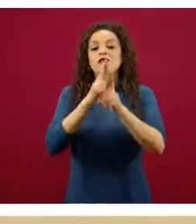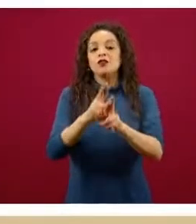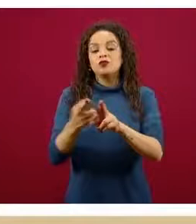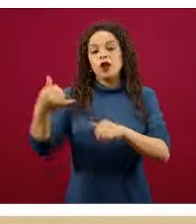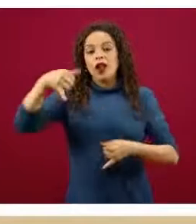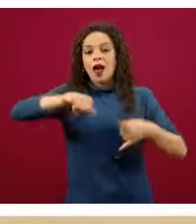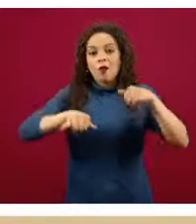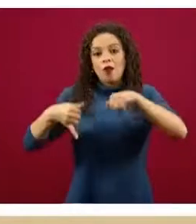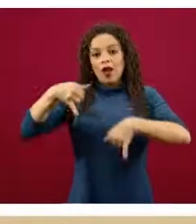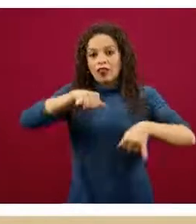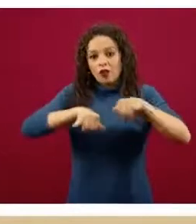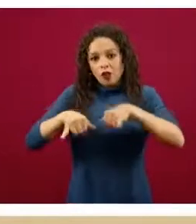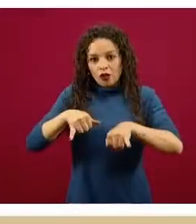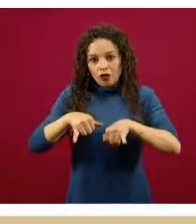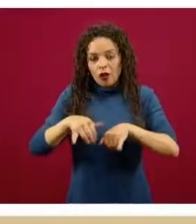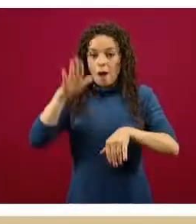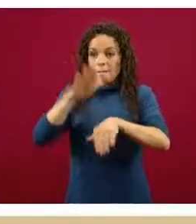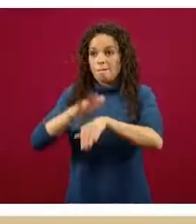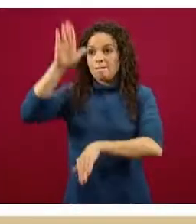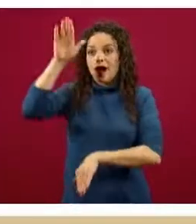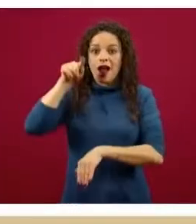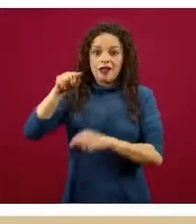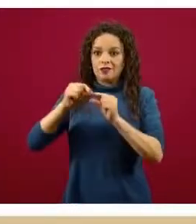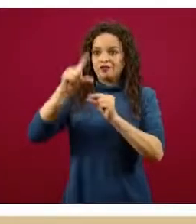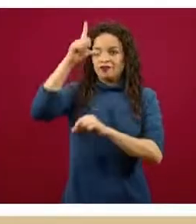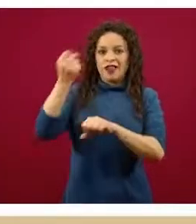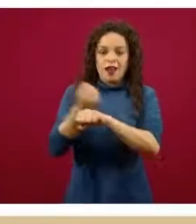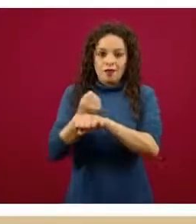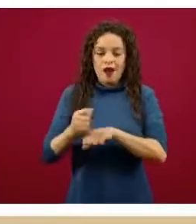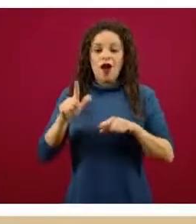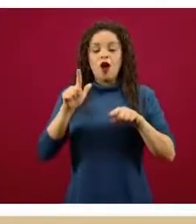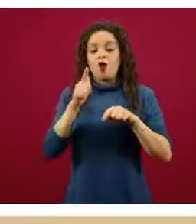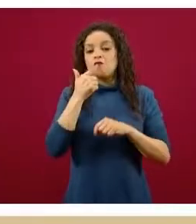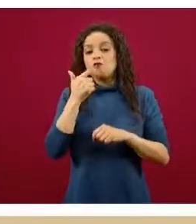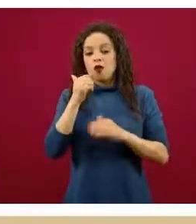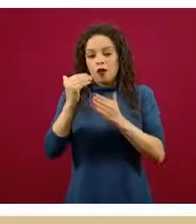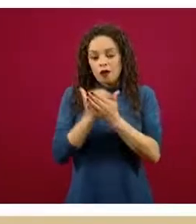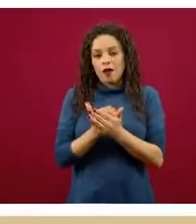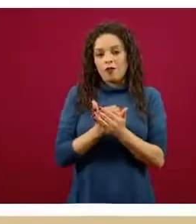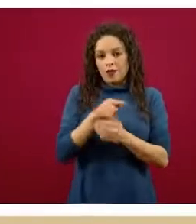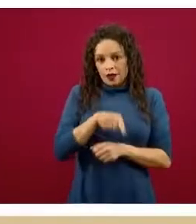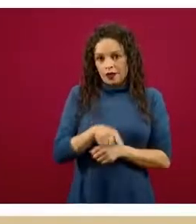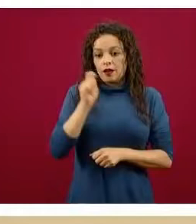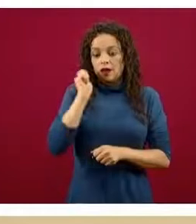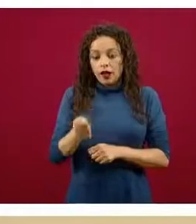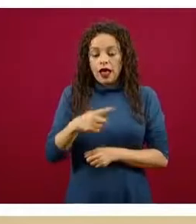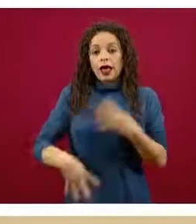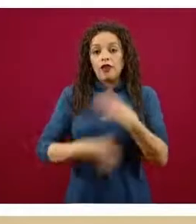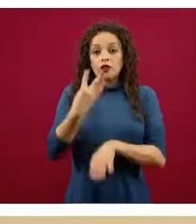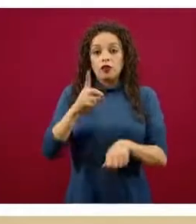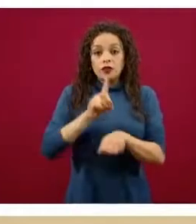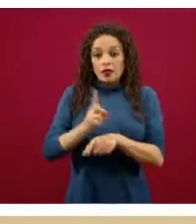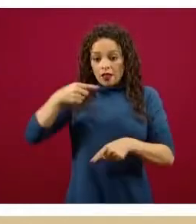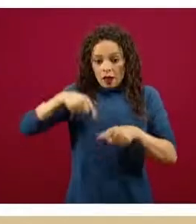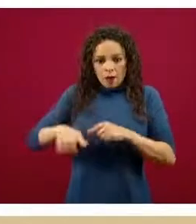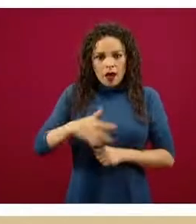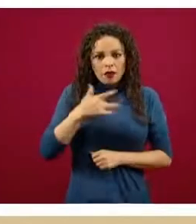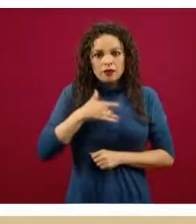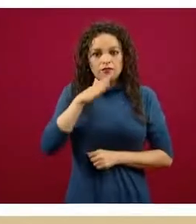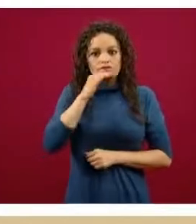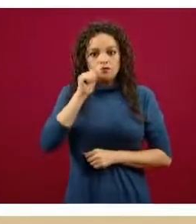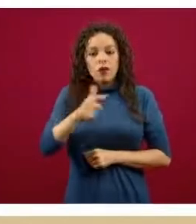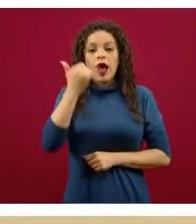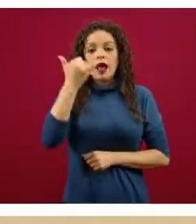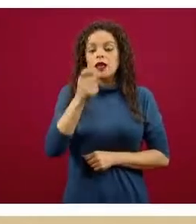se han confirmado, y esto es porque son de inicio reciente, de inicio en los últimos 14 días, y el proceso de toma de